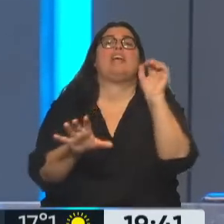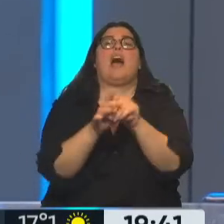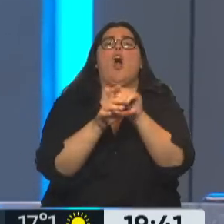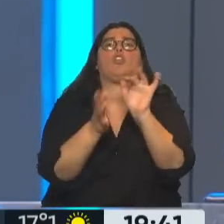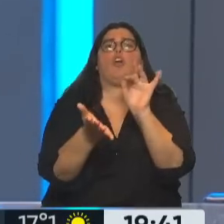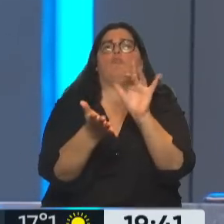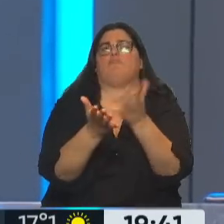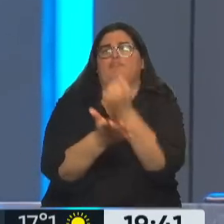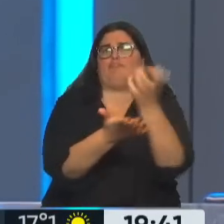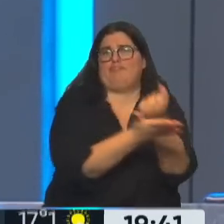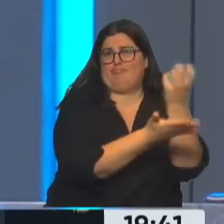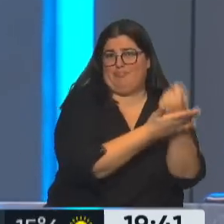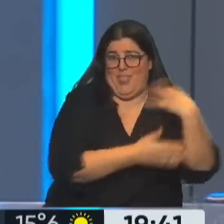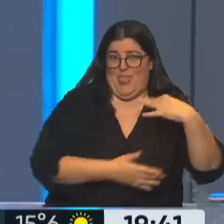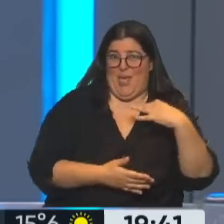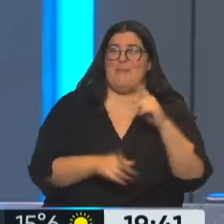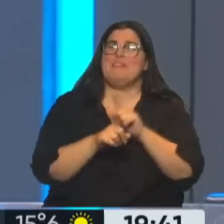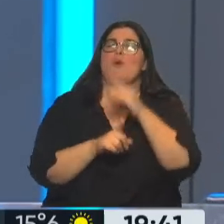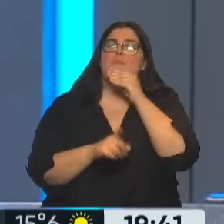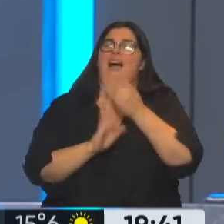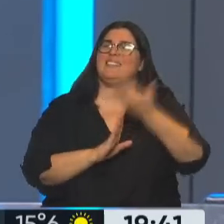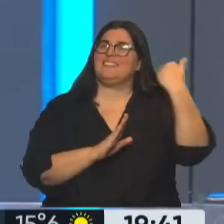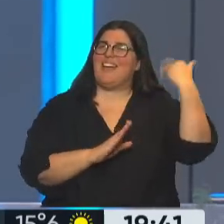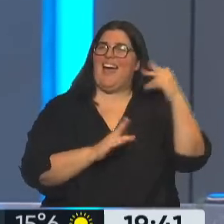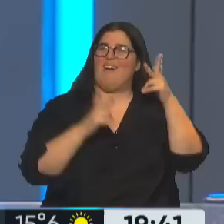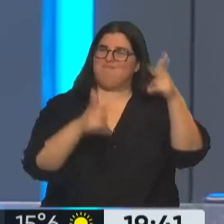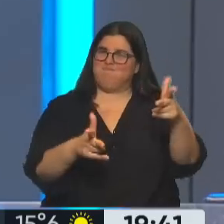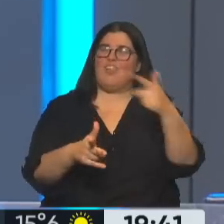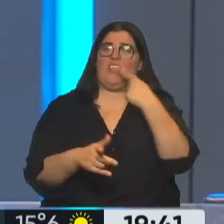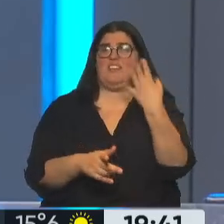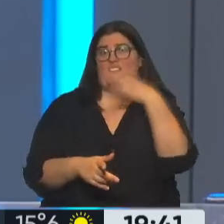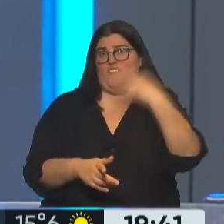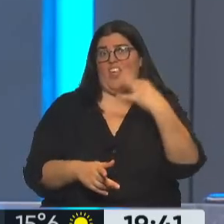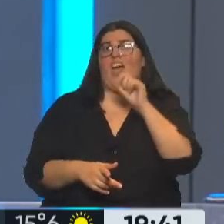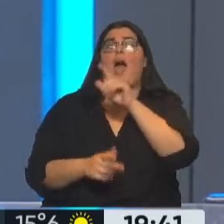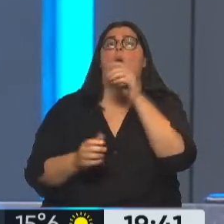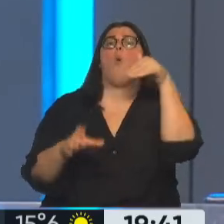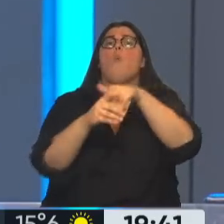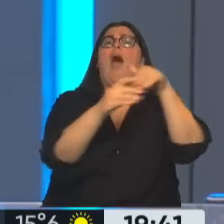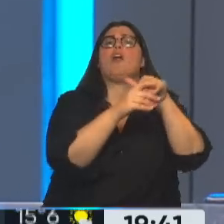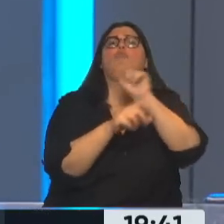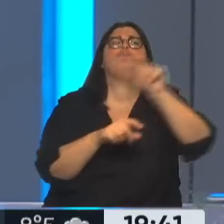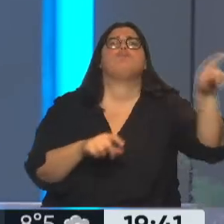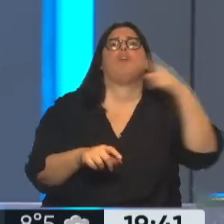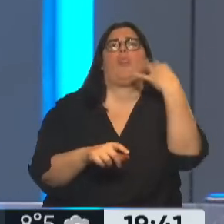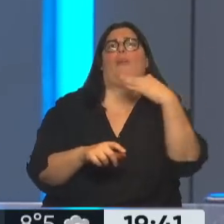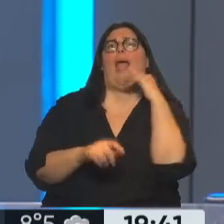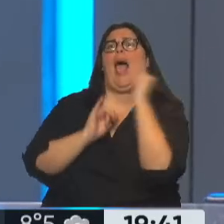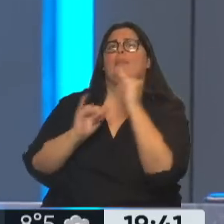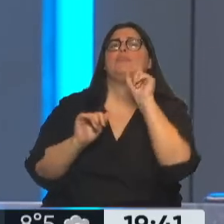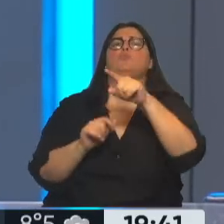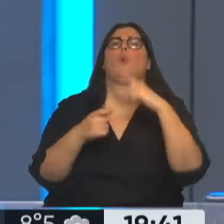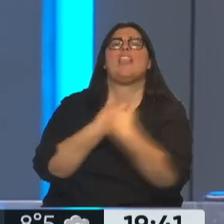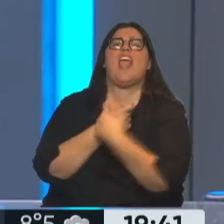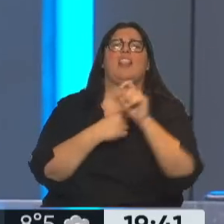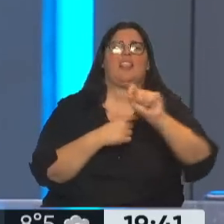decía el otro día el candidato Sergio Massa, es cierto, los banqueros tienen que llamar a sus clientes para avisarles que les van a tocar la plata entonces de sus